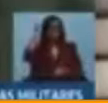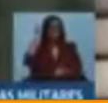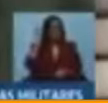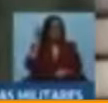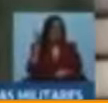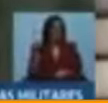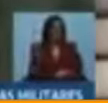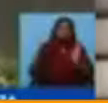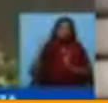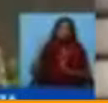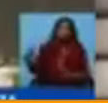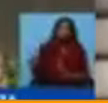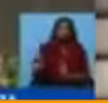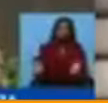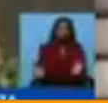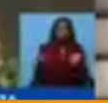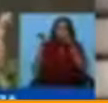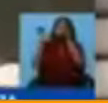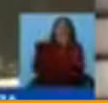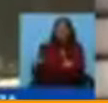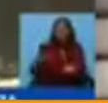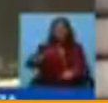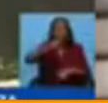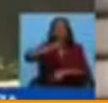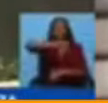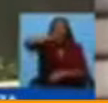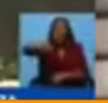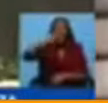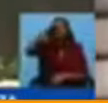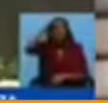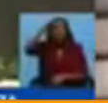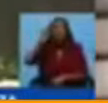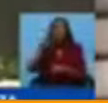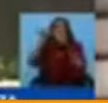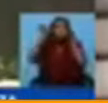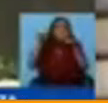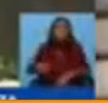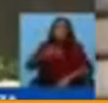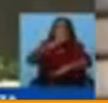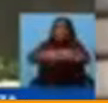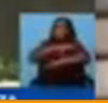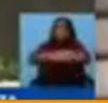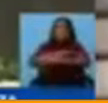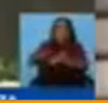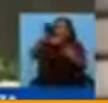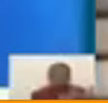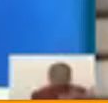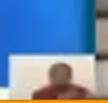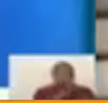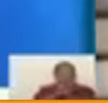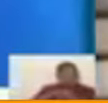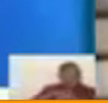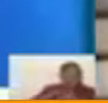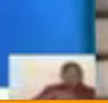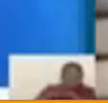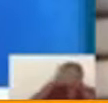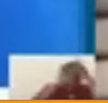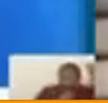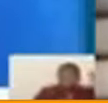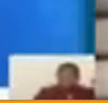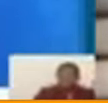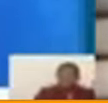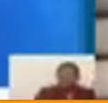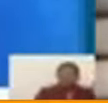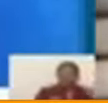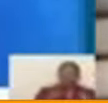país a través de la creación de un partido y competir como compite pues todos los partidos en una democracia